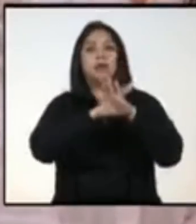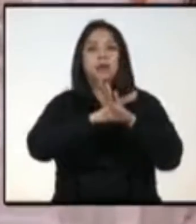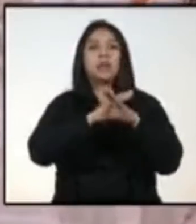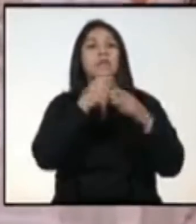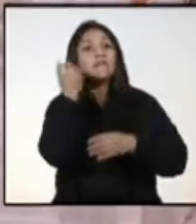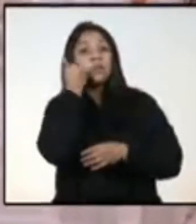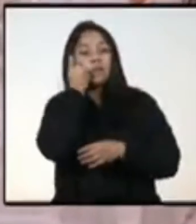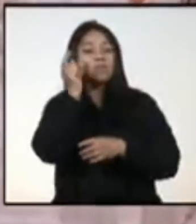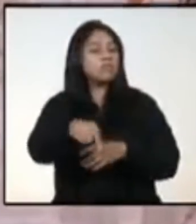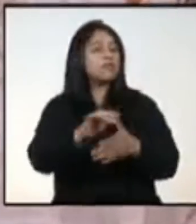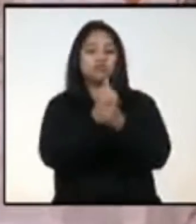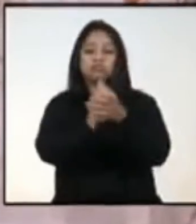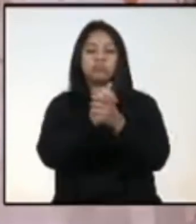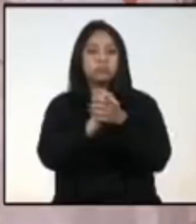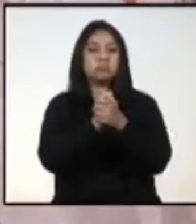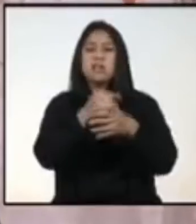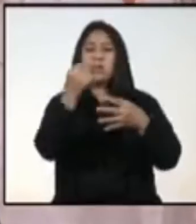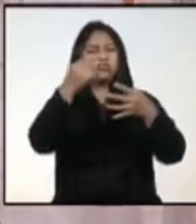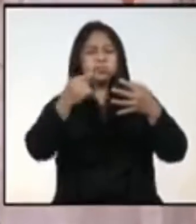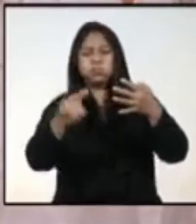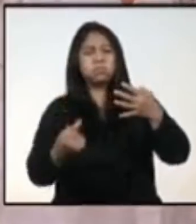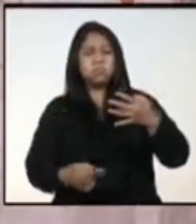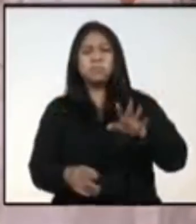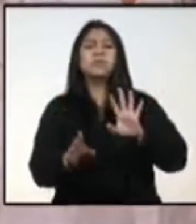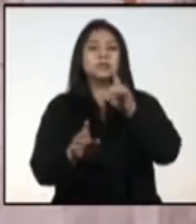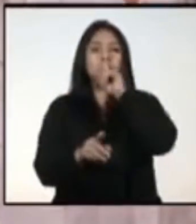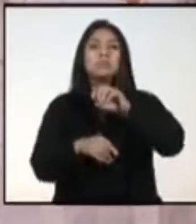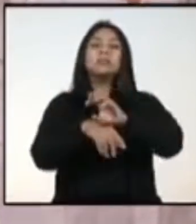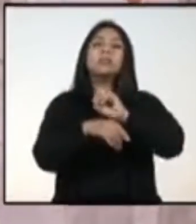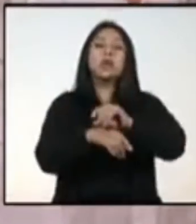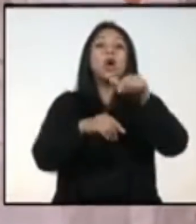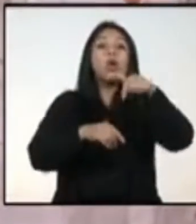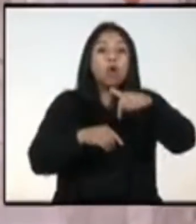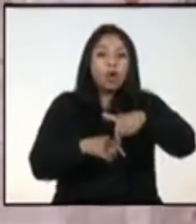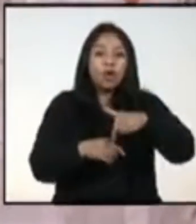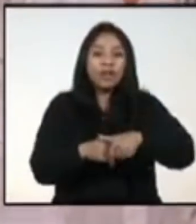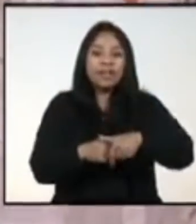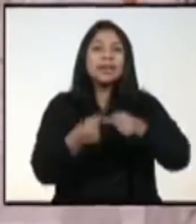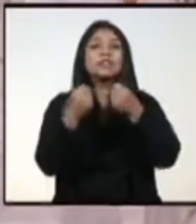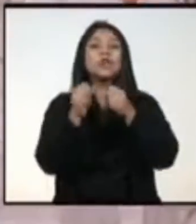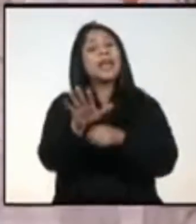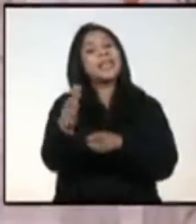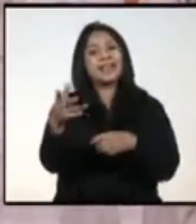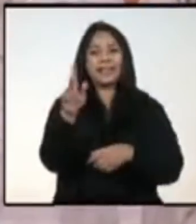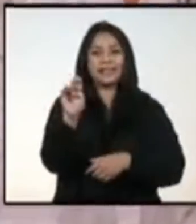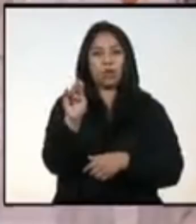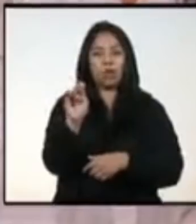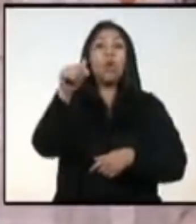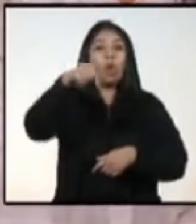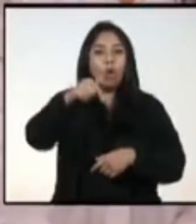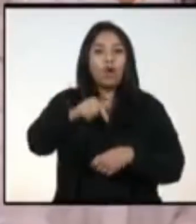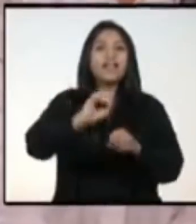que lavarse las manos y hay una serie de consejos. Hoy, eso lo hizo ayer Tigo, hoy